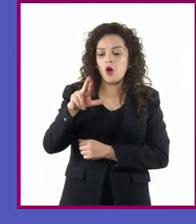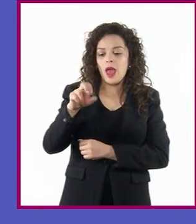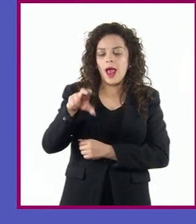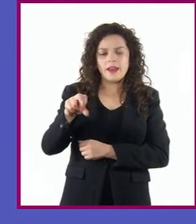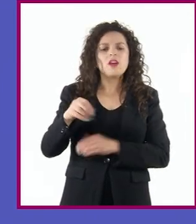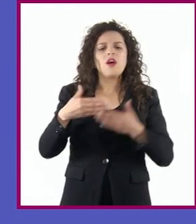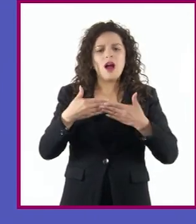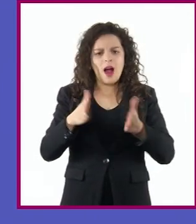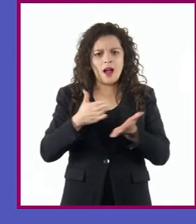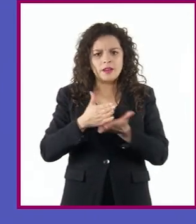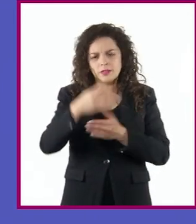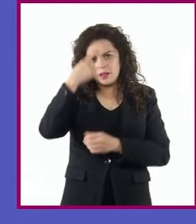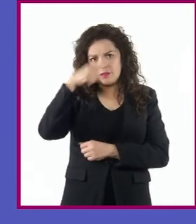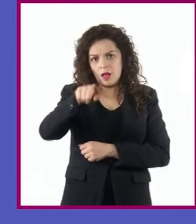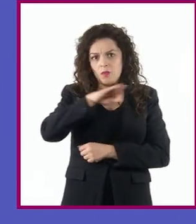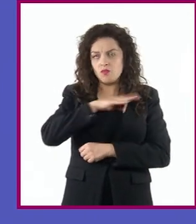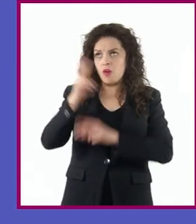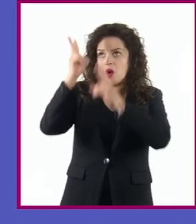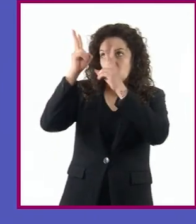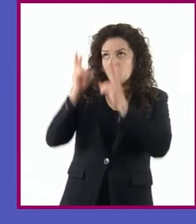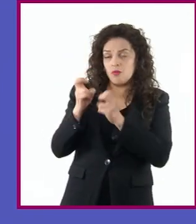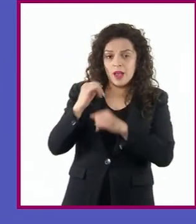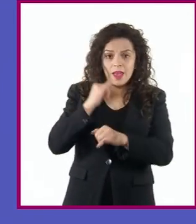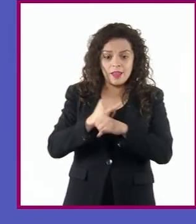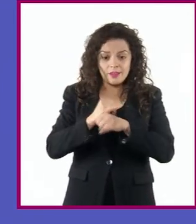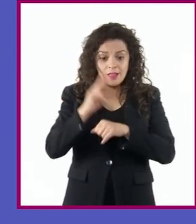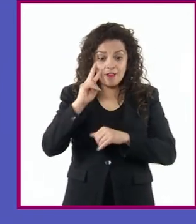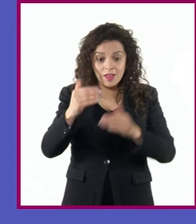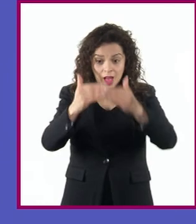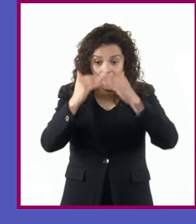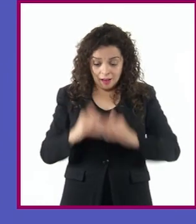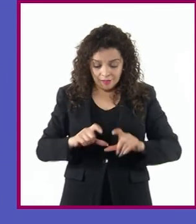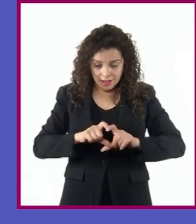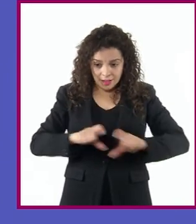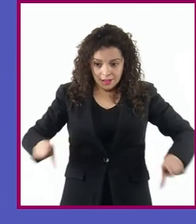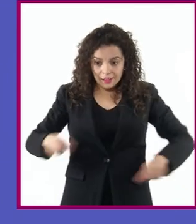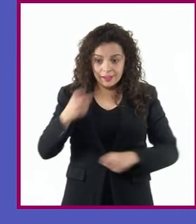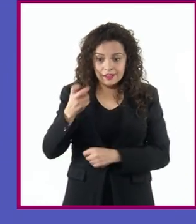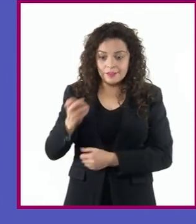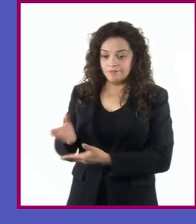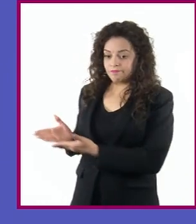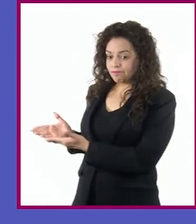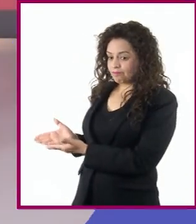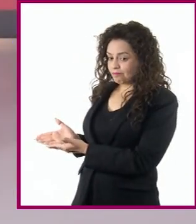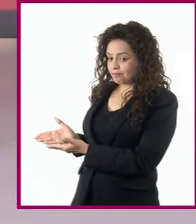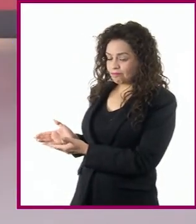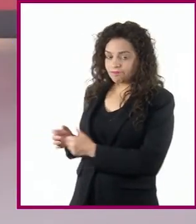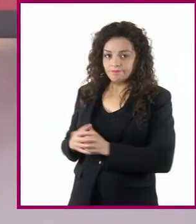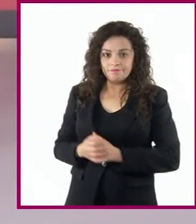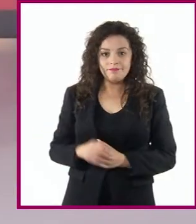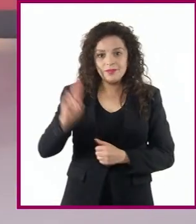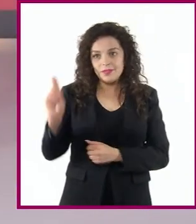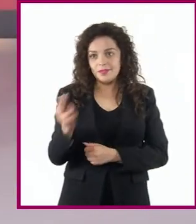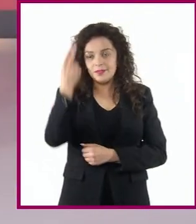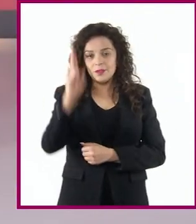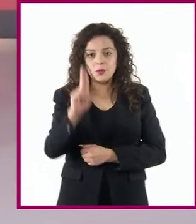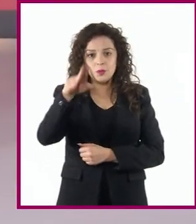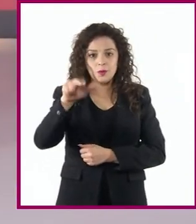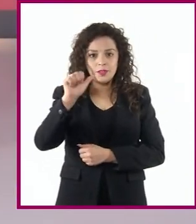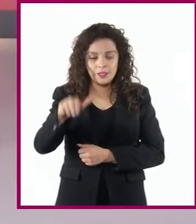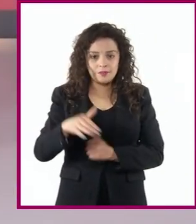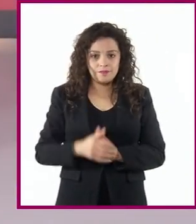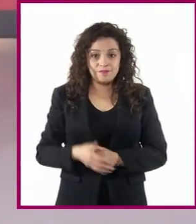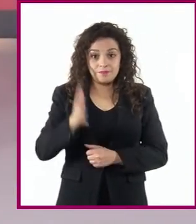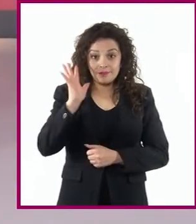accesible para descargar en el sitio de internet de la Dirección de Literatura de la UNAM. Una vez que tengan